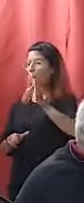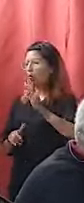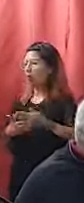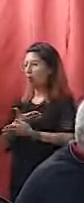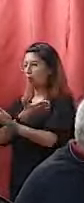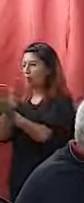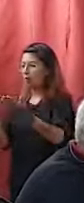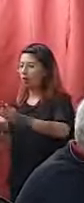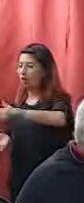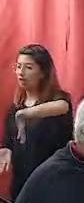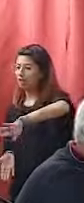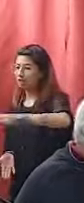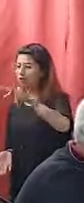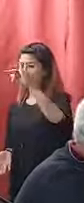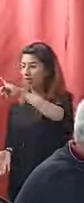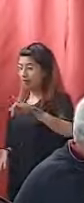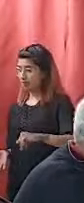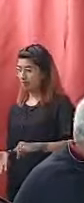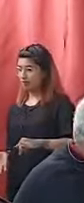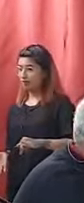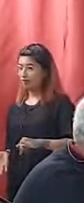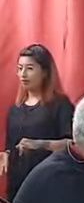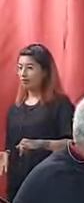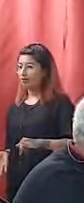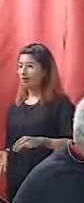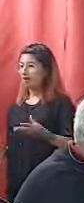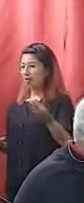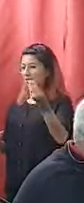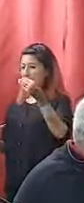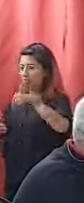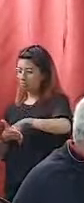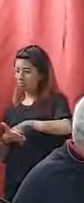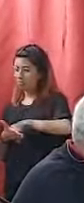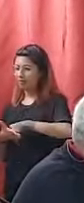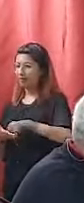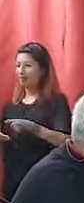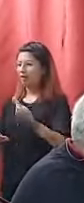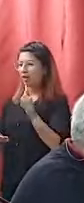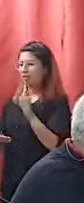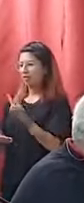de nuestra localidad que la Municipalidad de la Ciudad de Casahuincul implementará efectos de